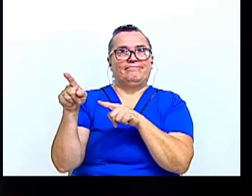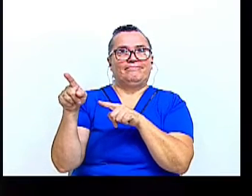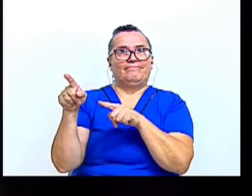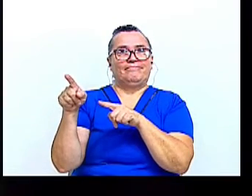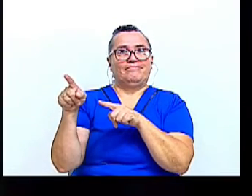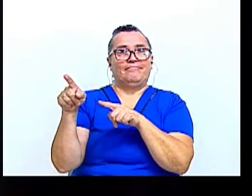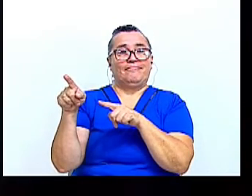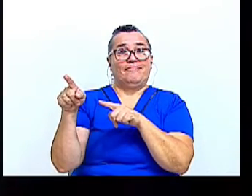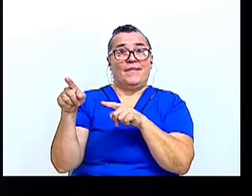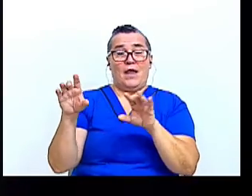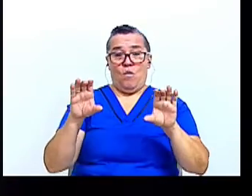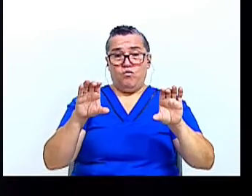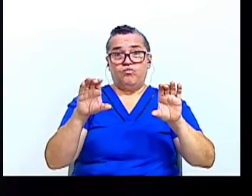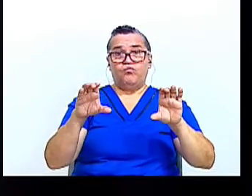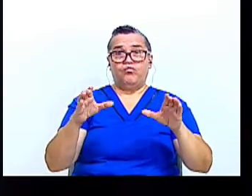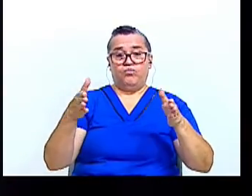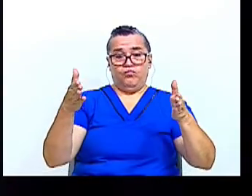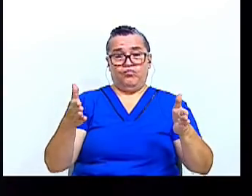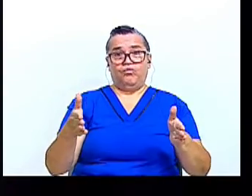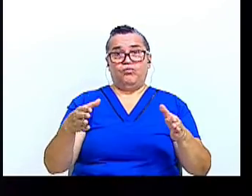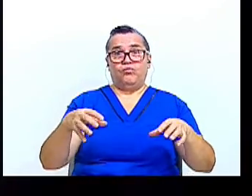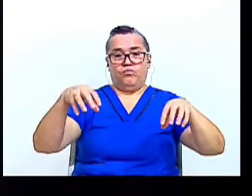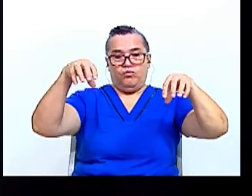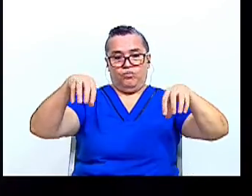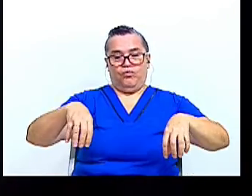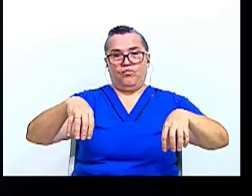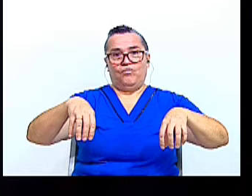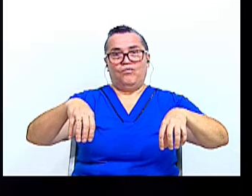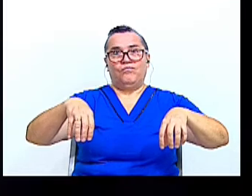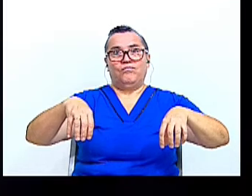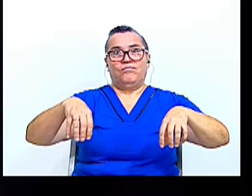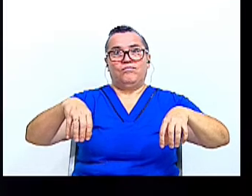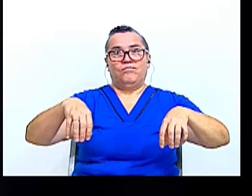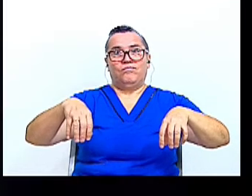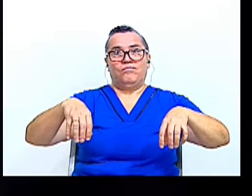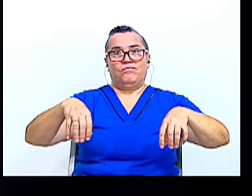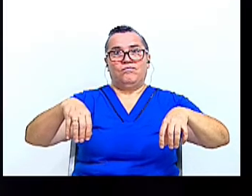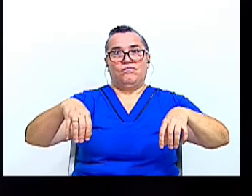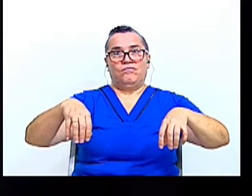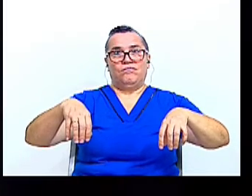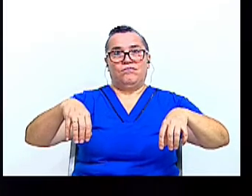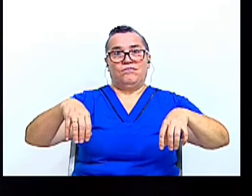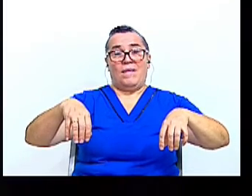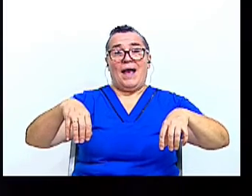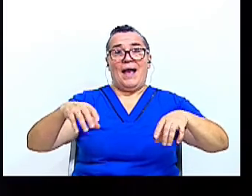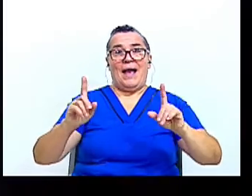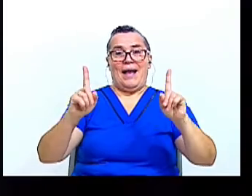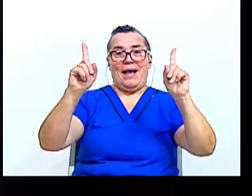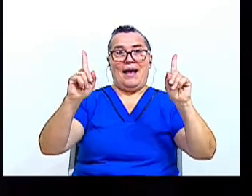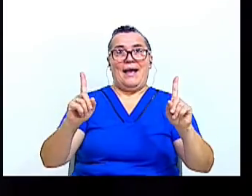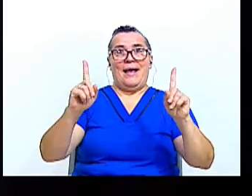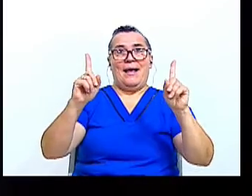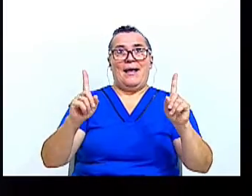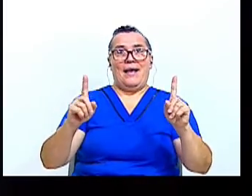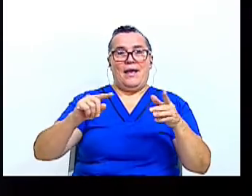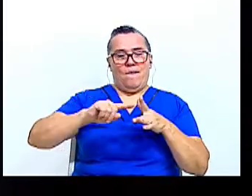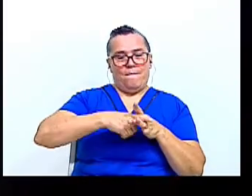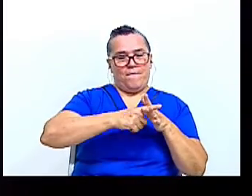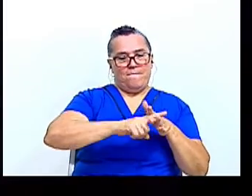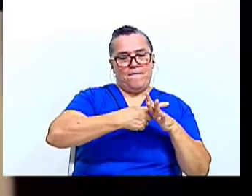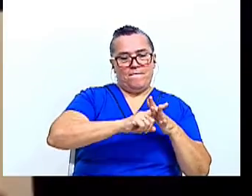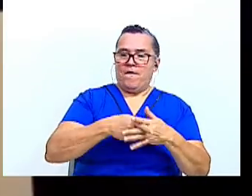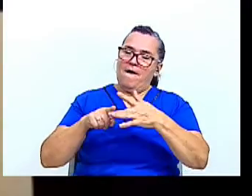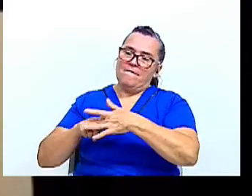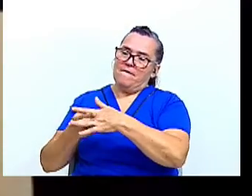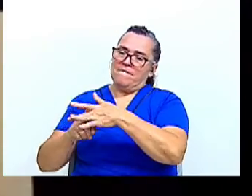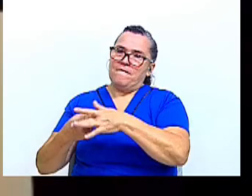le hicimos, le vamos a colocar las reglas en ambos lados para darle forma a la máquina. Y lo vamos a atornillar para que quede más